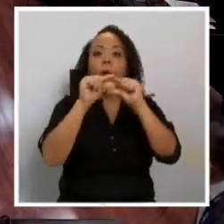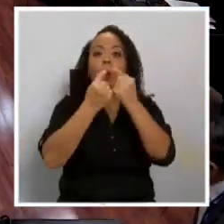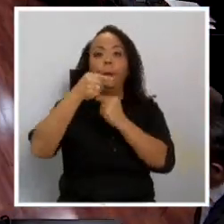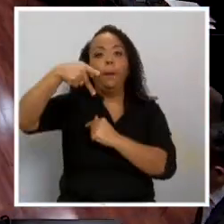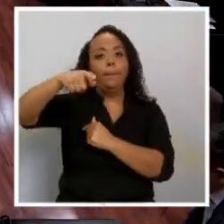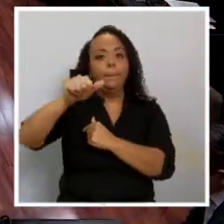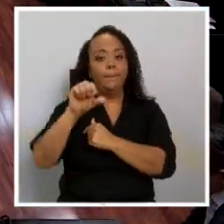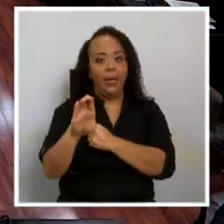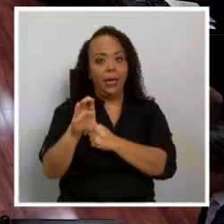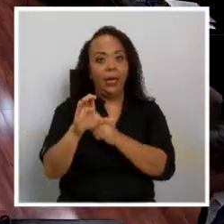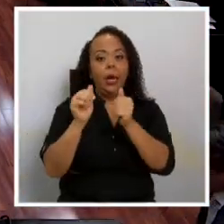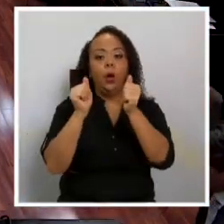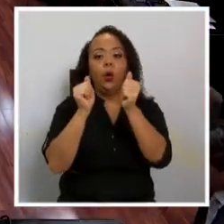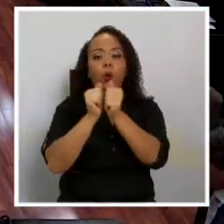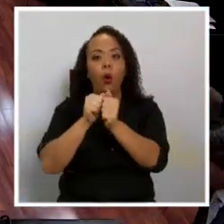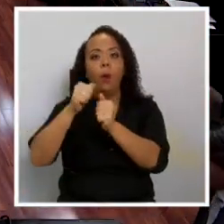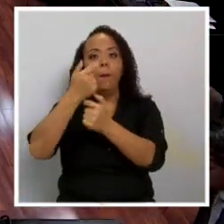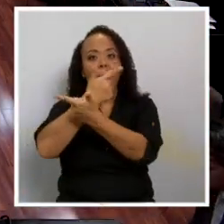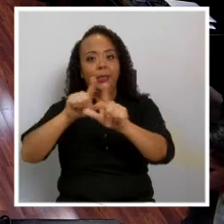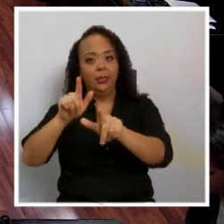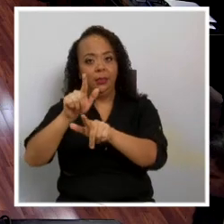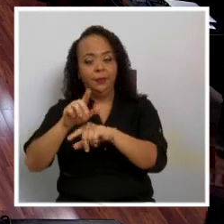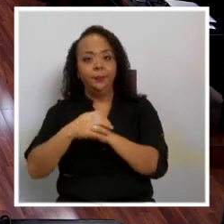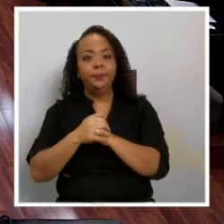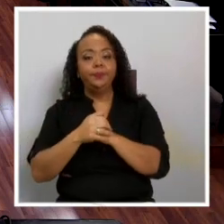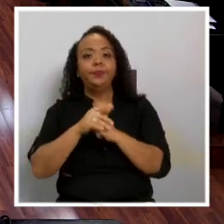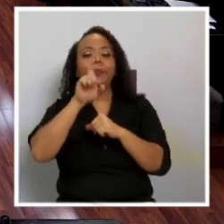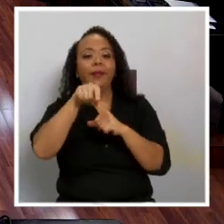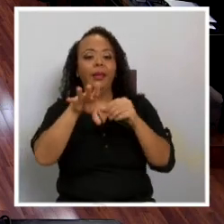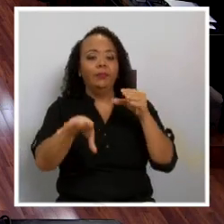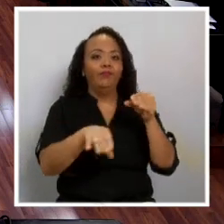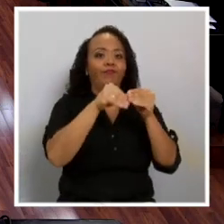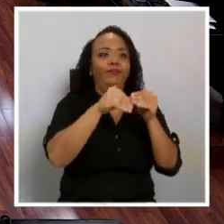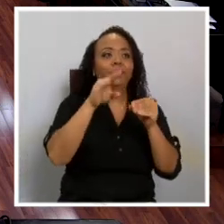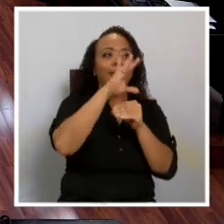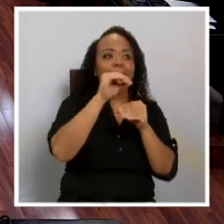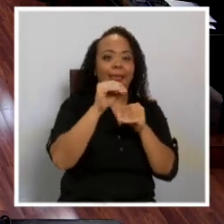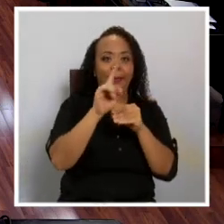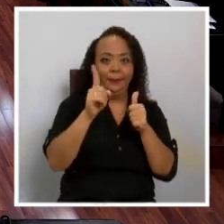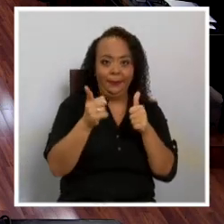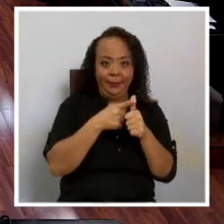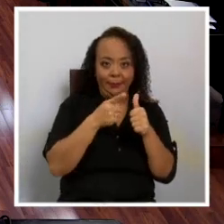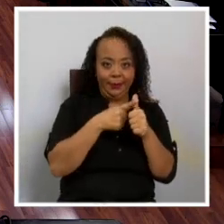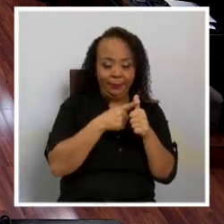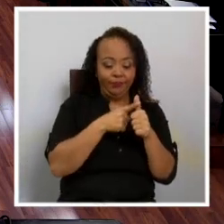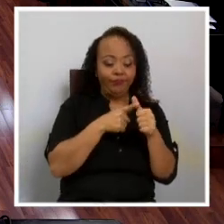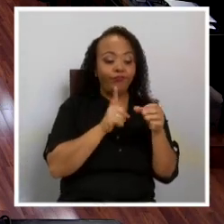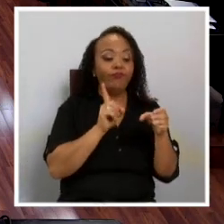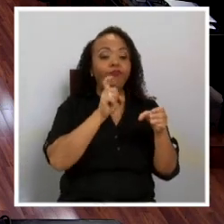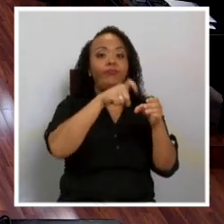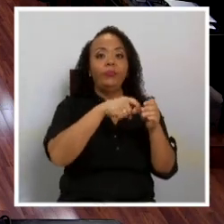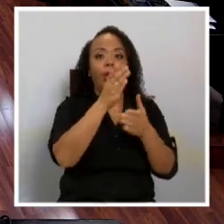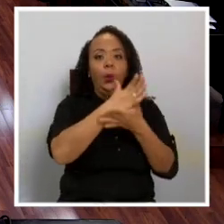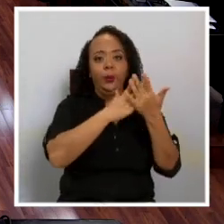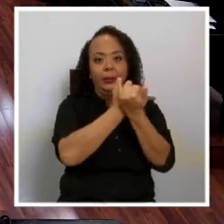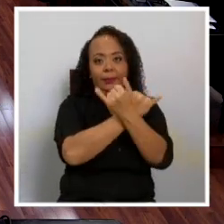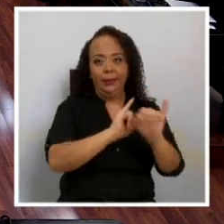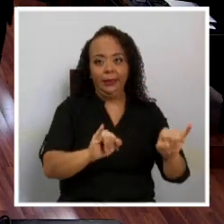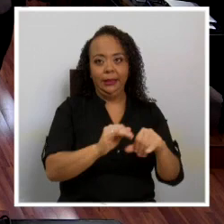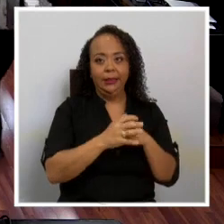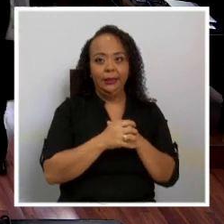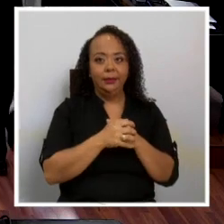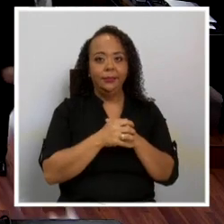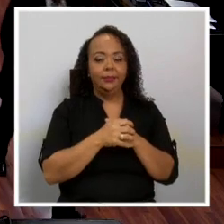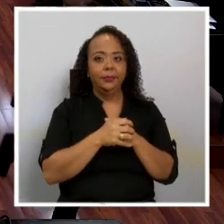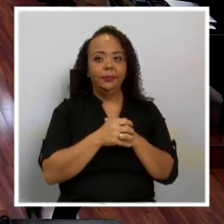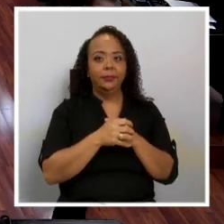PAC con la fracción de Liberación, no alcanzaba, había que sumar, y el primer escenario era sumar sumar a algunos independientes, el caso